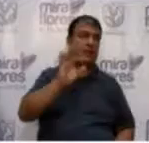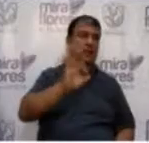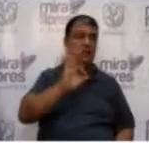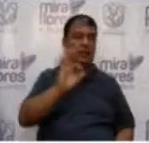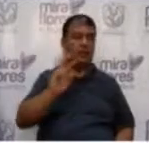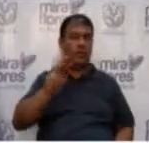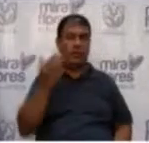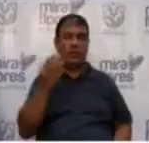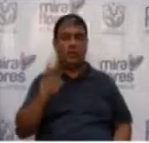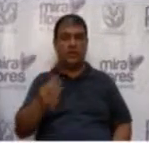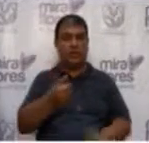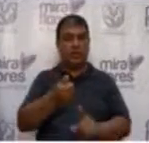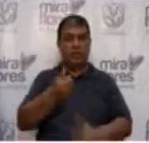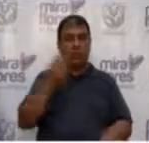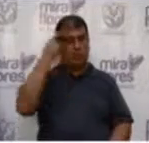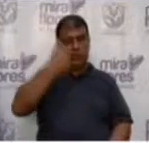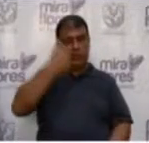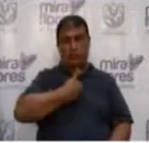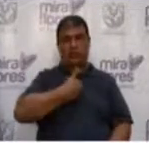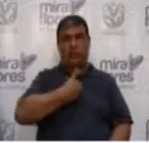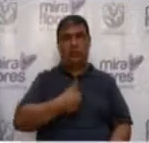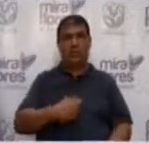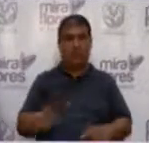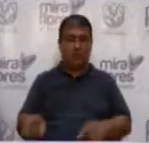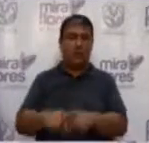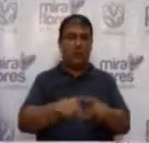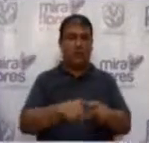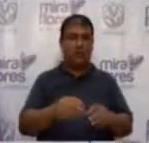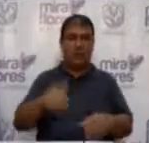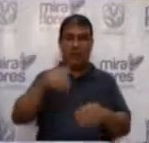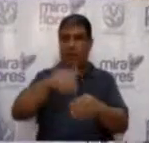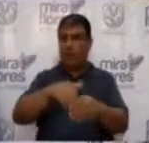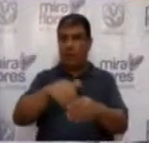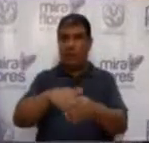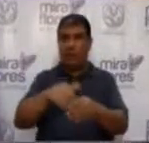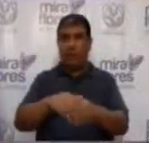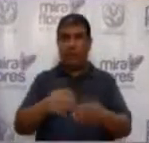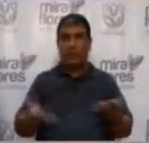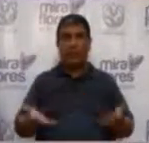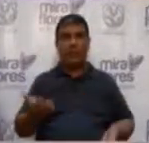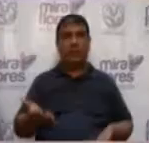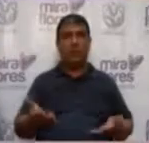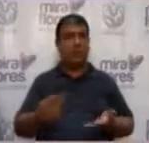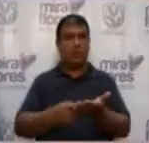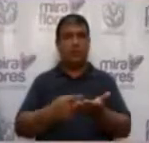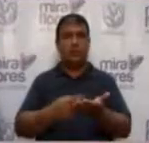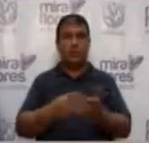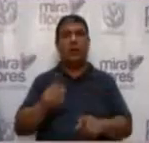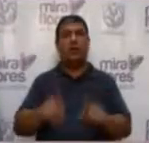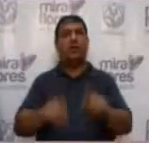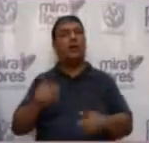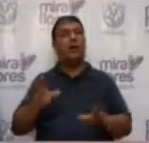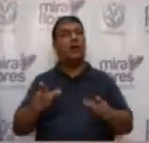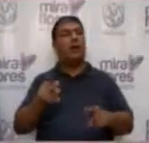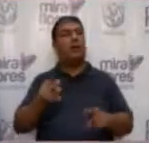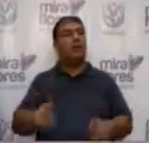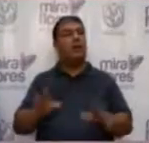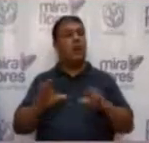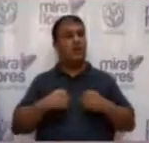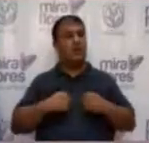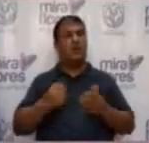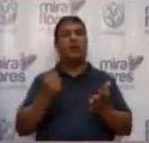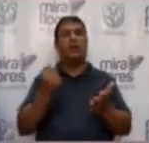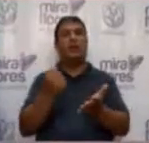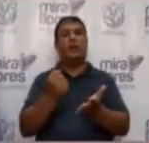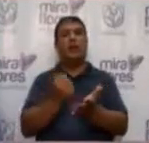del 2016 por motivos personales. De igual manera procederemos a votar, porque creo que esto no tiene mayor discusión. Aquellos miembros del consejo que quieran